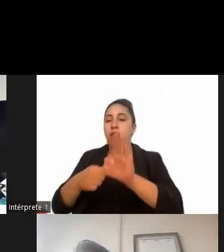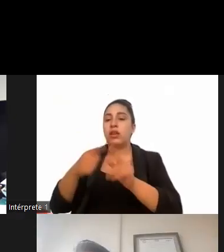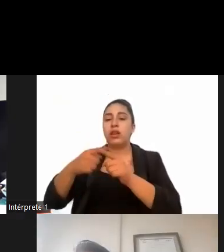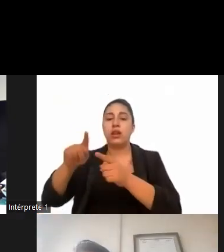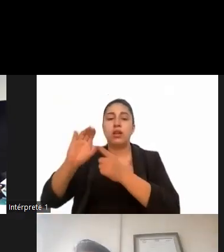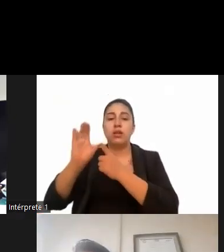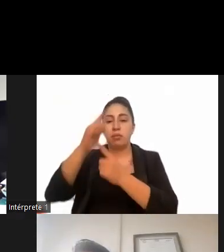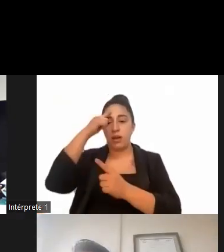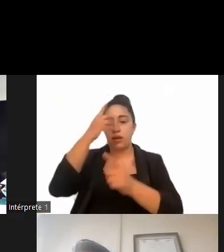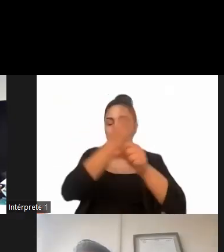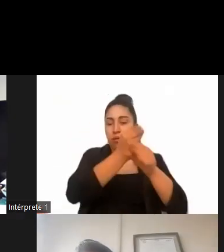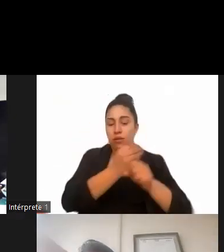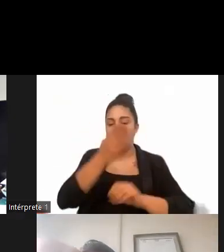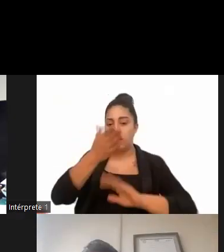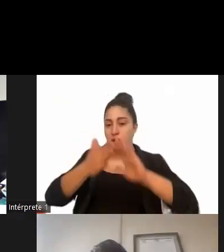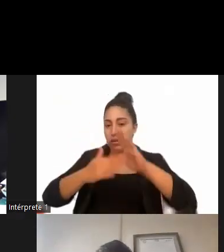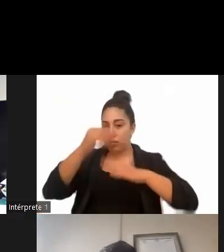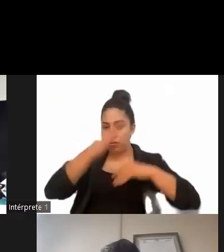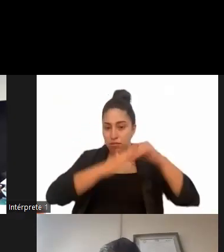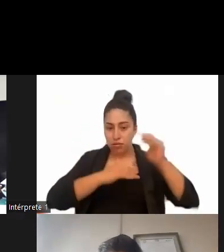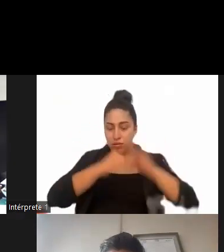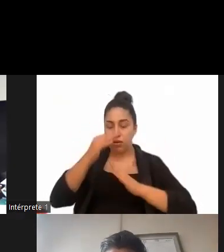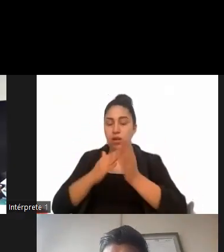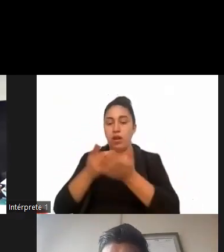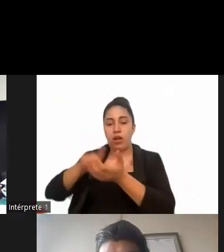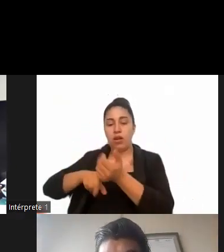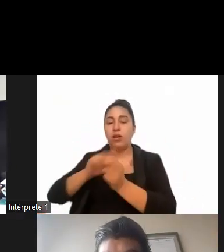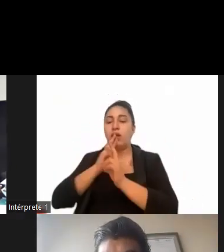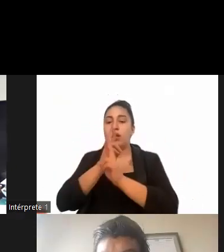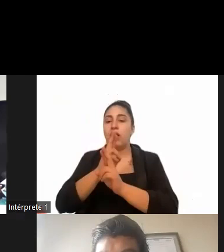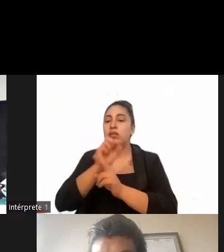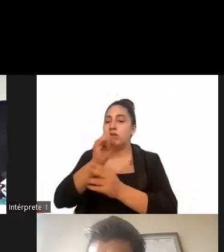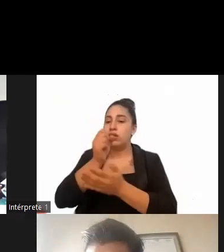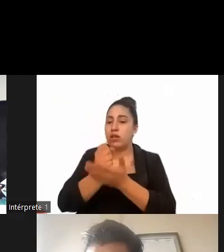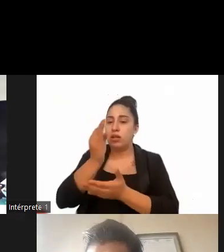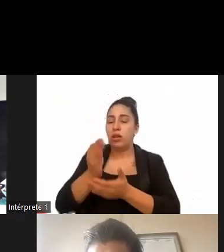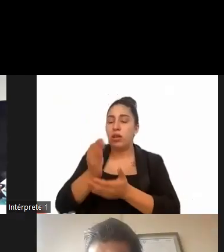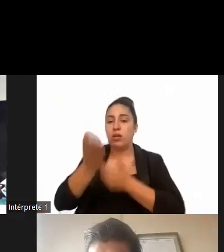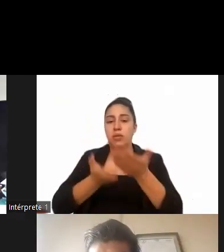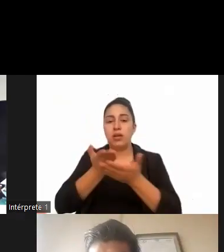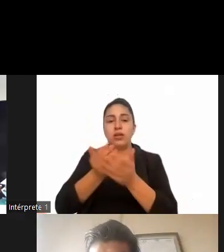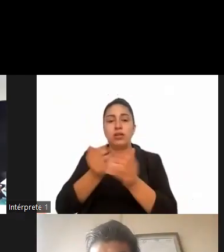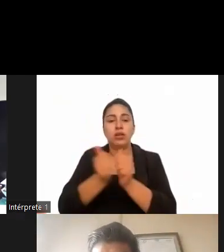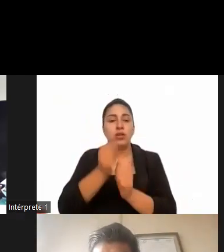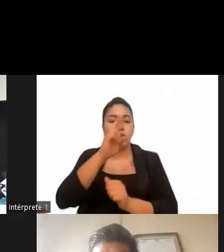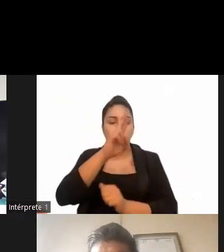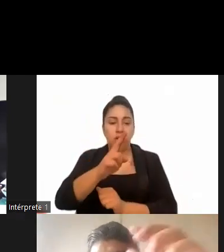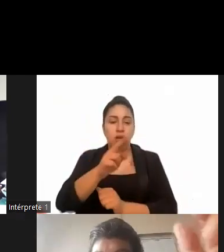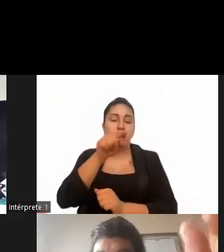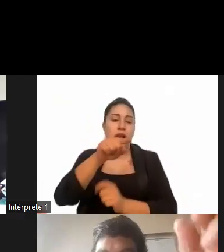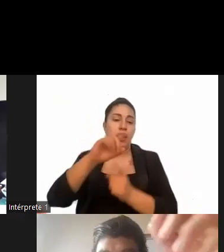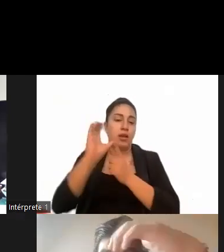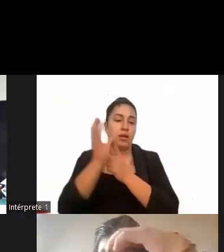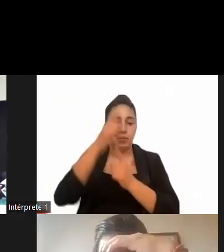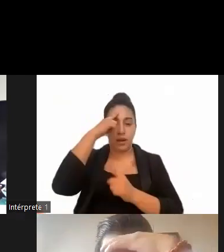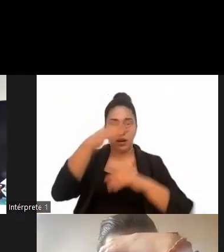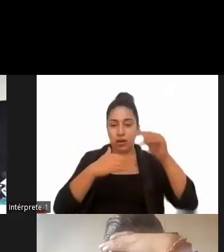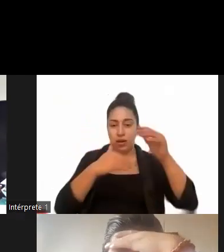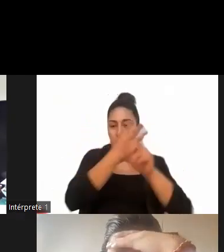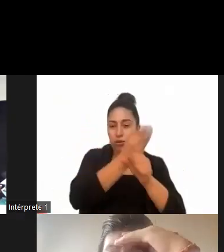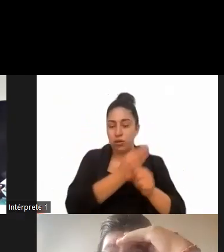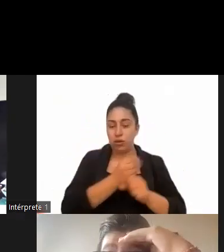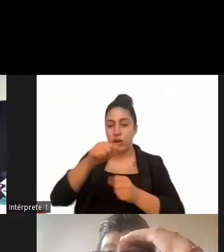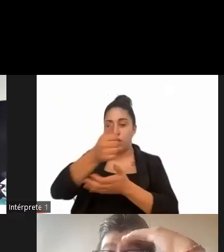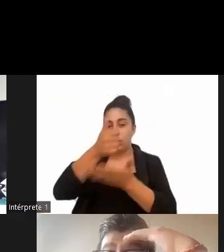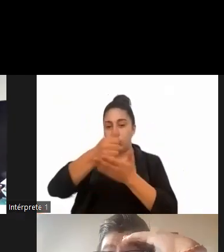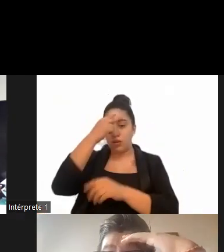en sentido positivo con modificaciones respecto al punto de acuerdo por el que se exhorta a la Comisión para la Reconstrucción de la Ciudad de México a realizar